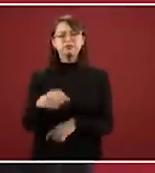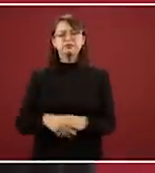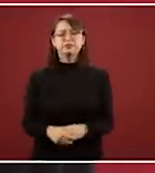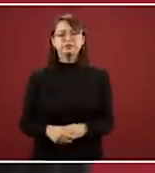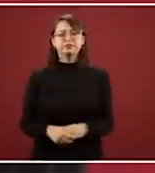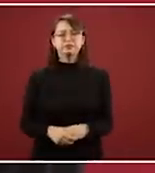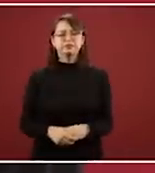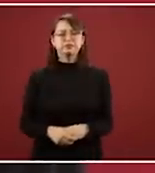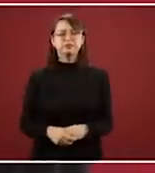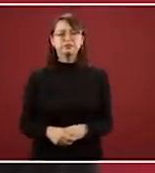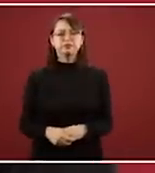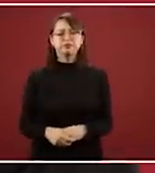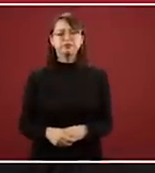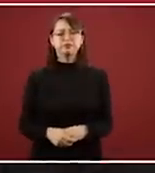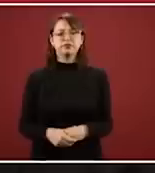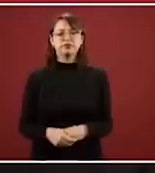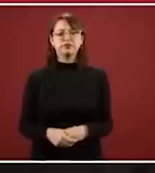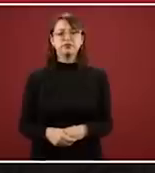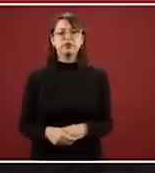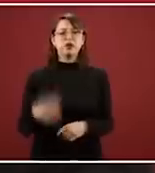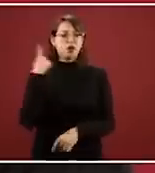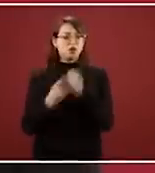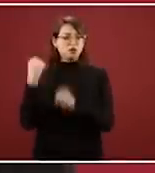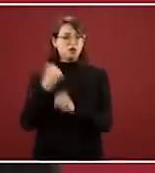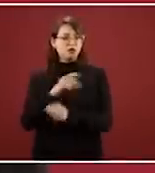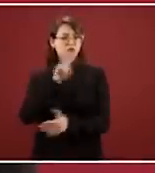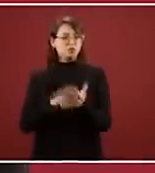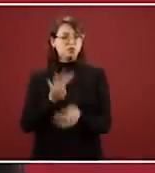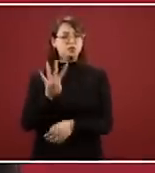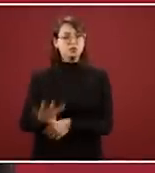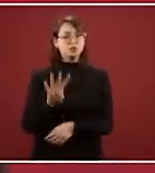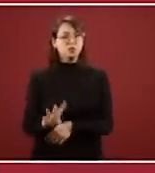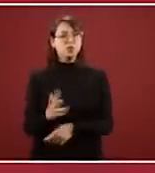El año pasado no aumentó la deuda pública.